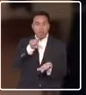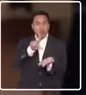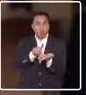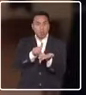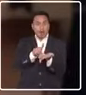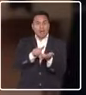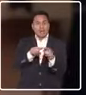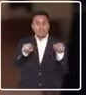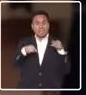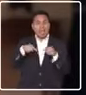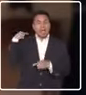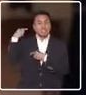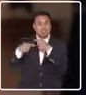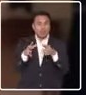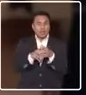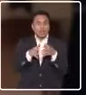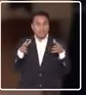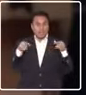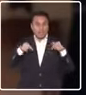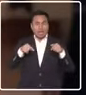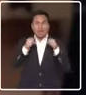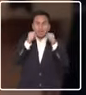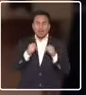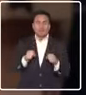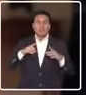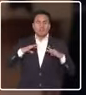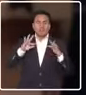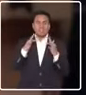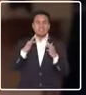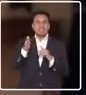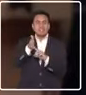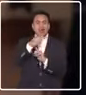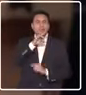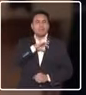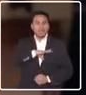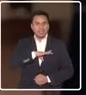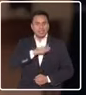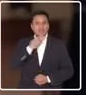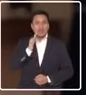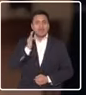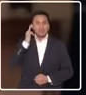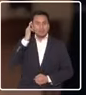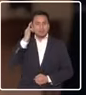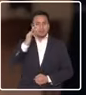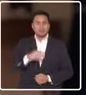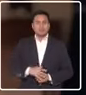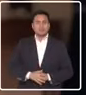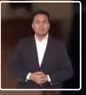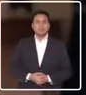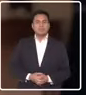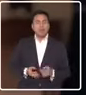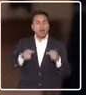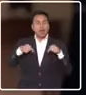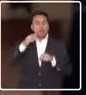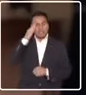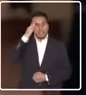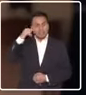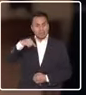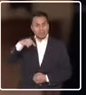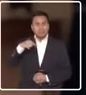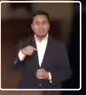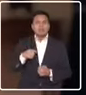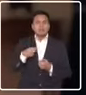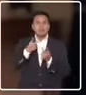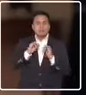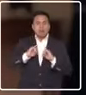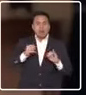lugar lleno de historia podemos estar felices por nuestra Patria y por nuestro futuro y hoy me